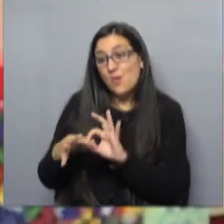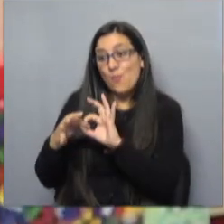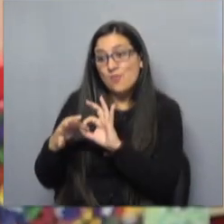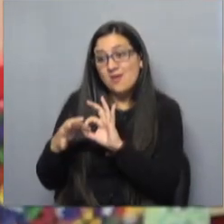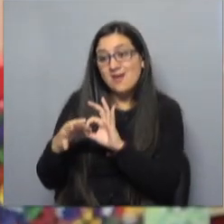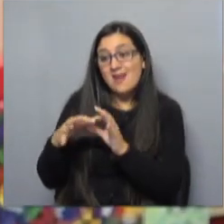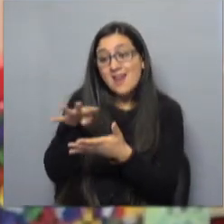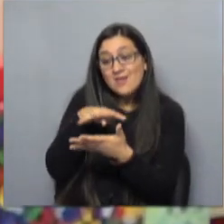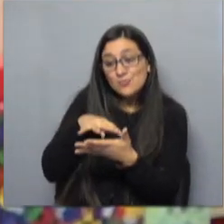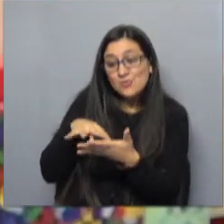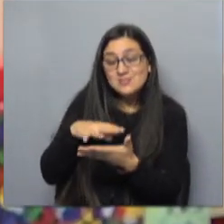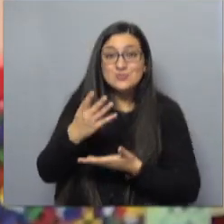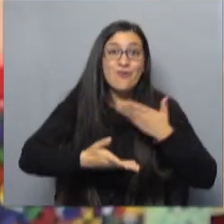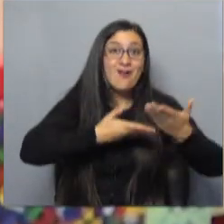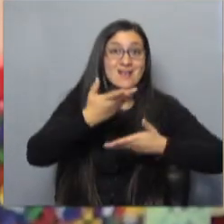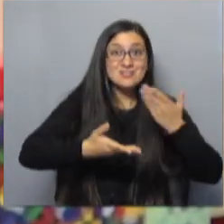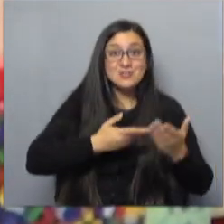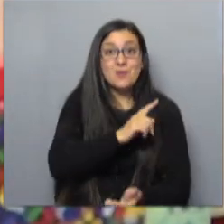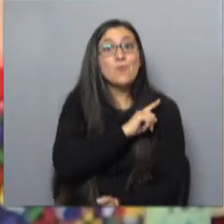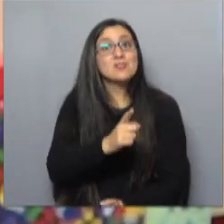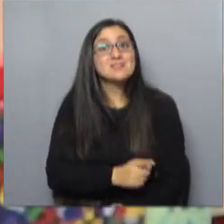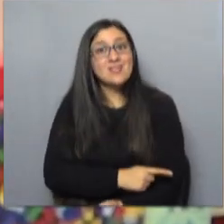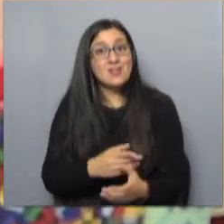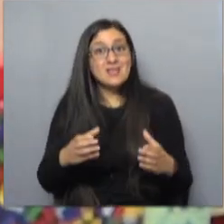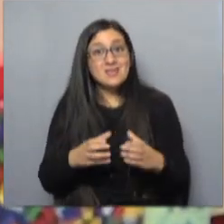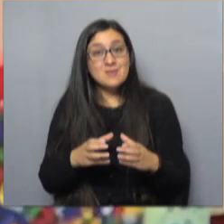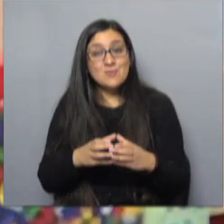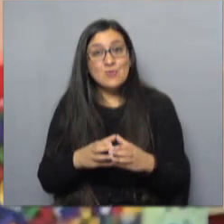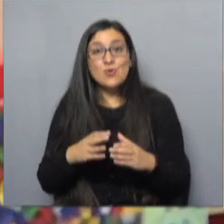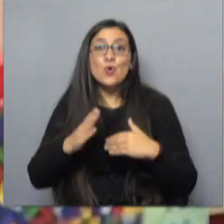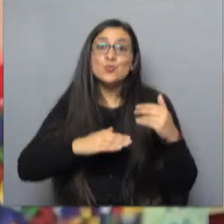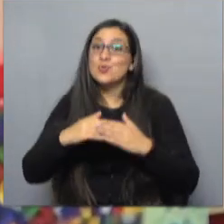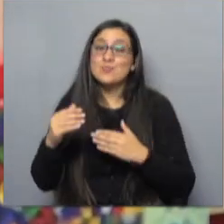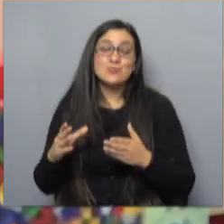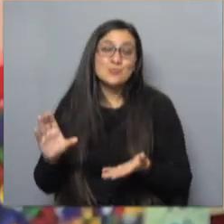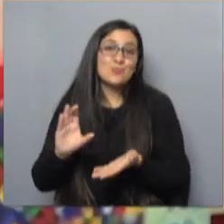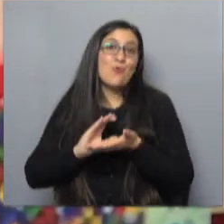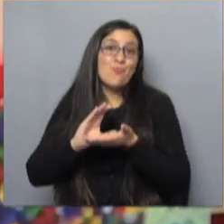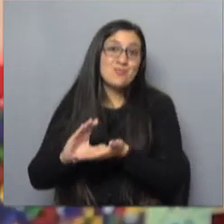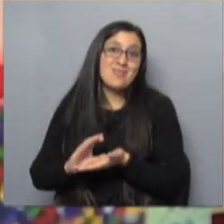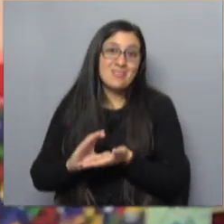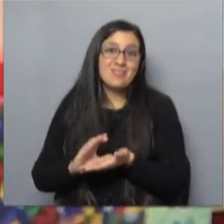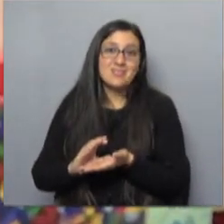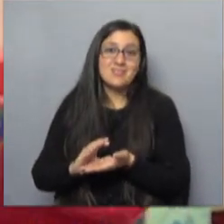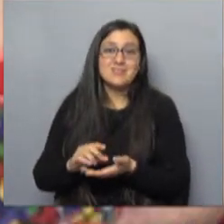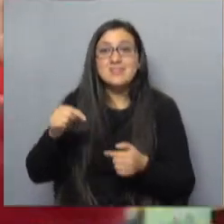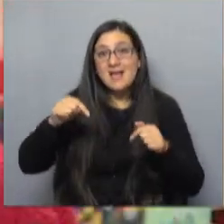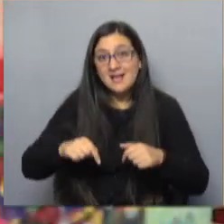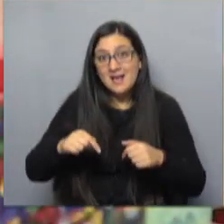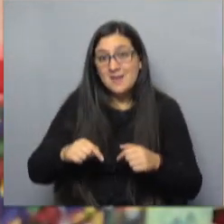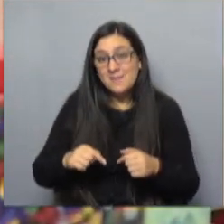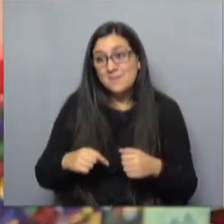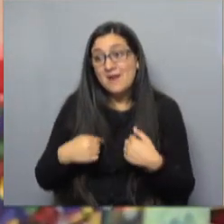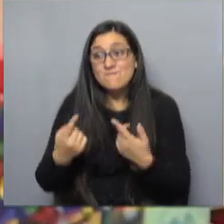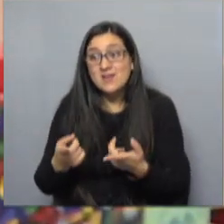con canciones. Y potenciando el equipo nos potenciamos todos, construimos comunidad desde este espacio, para afuera y para